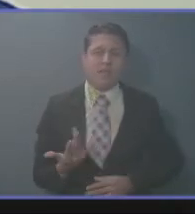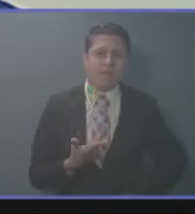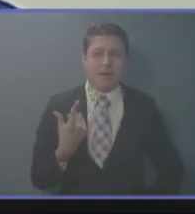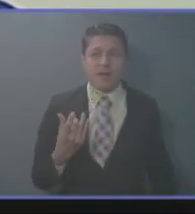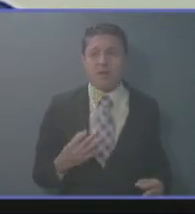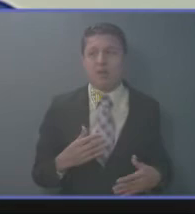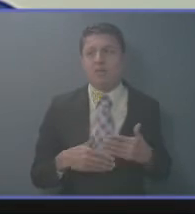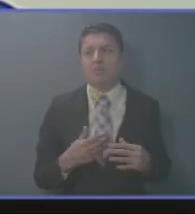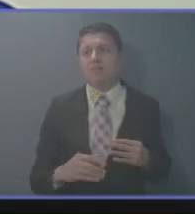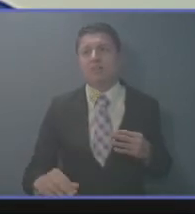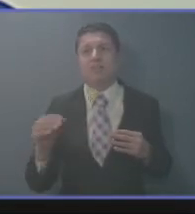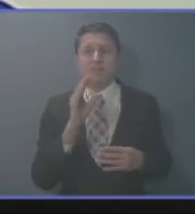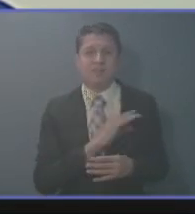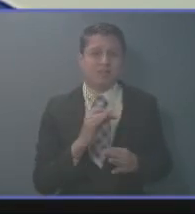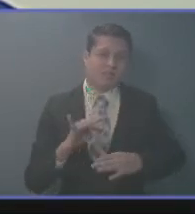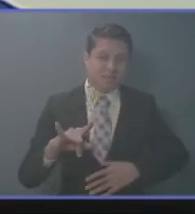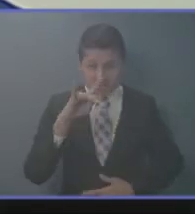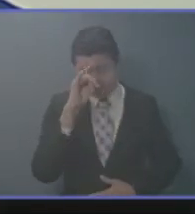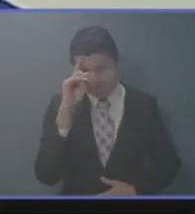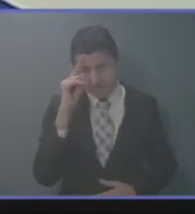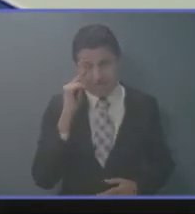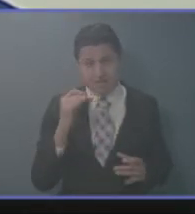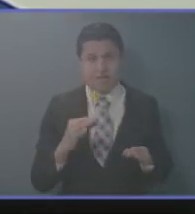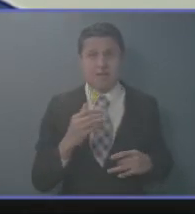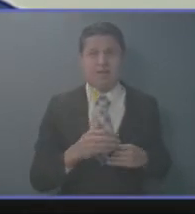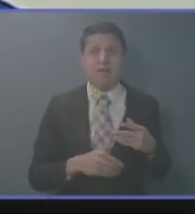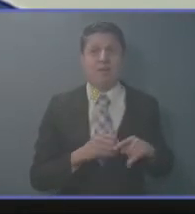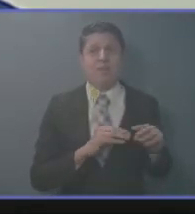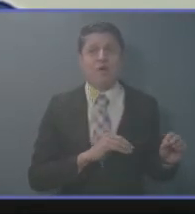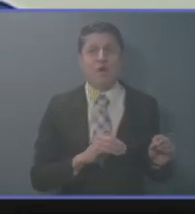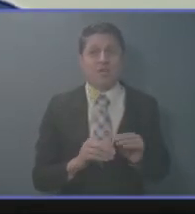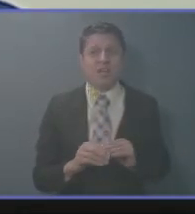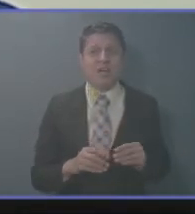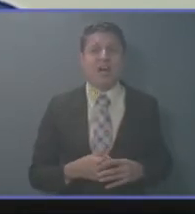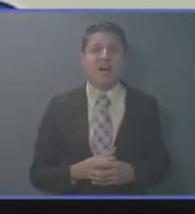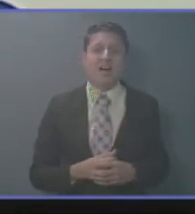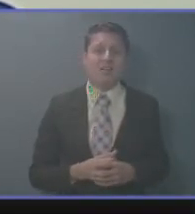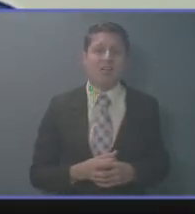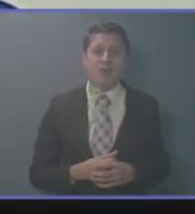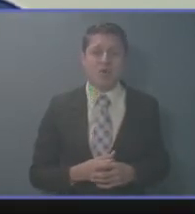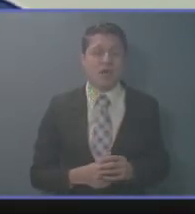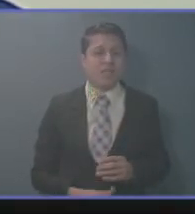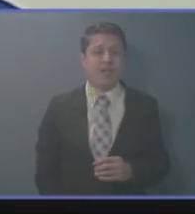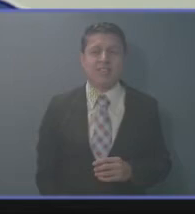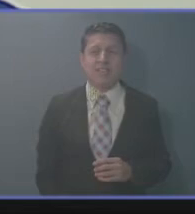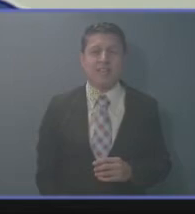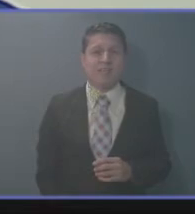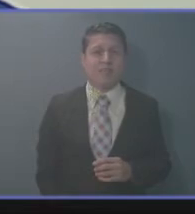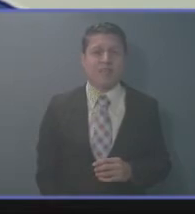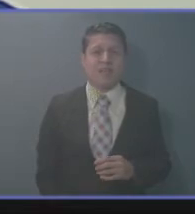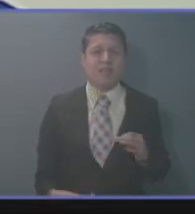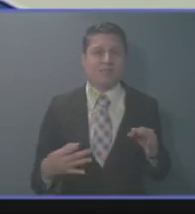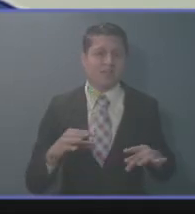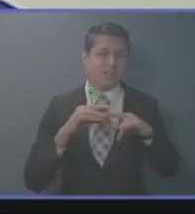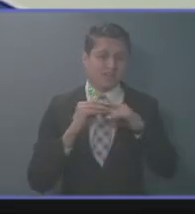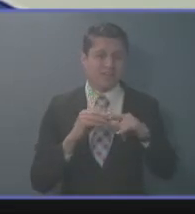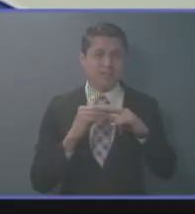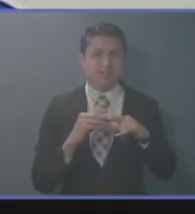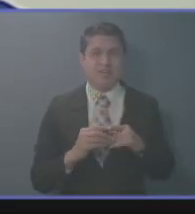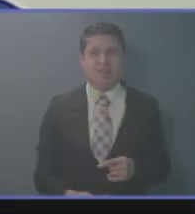disposiciones legales de carácter laboral de seguridad social a favor de los trabajadores, especialmente